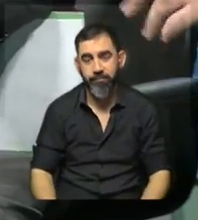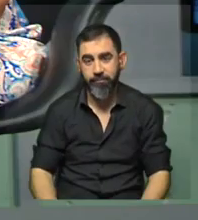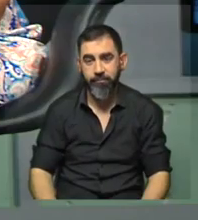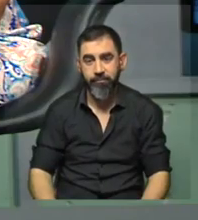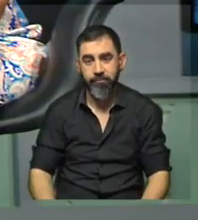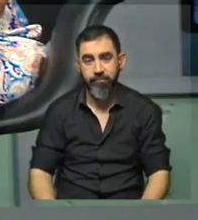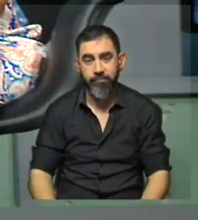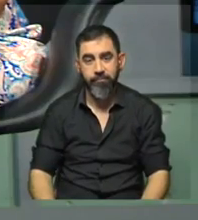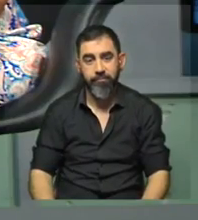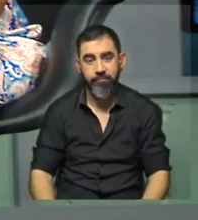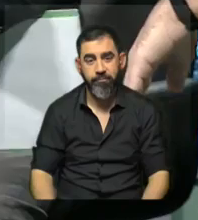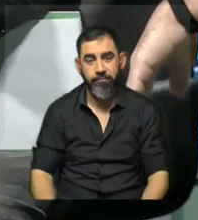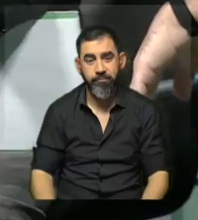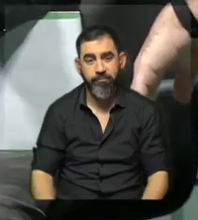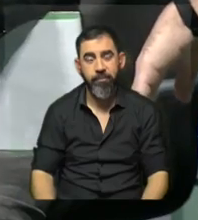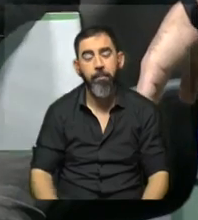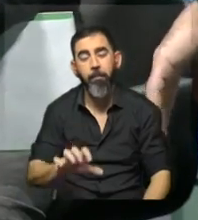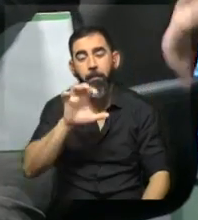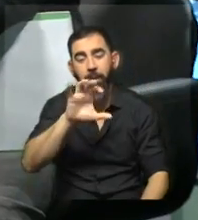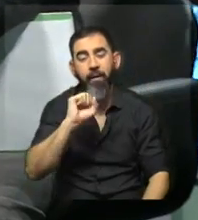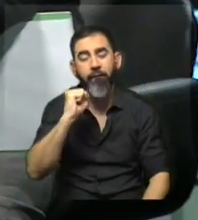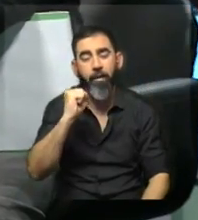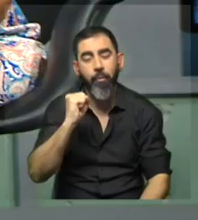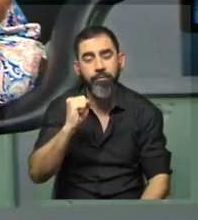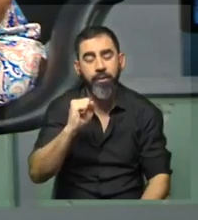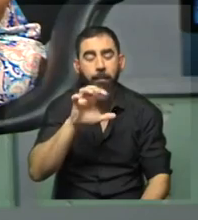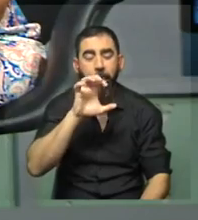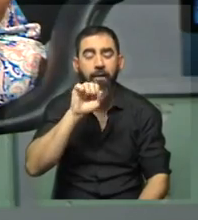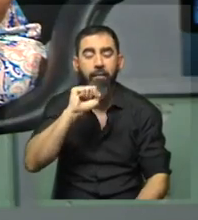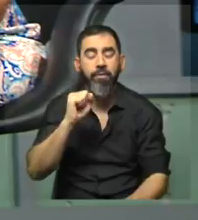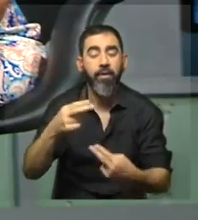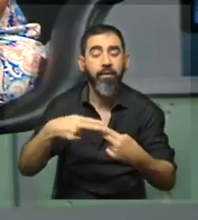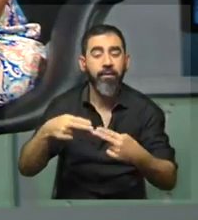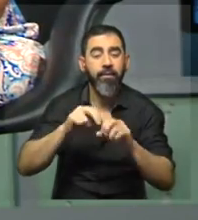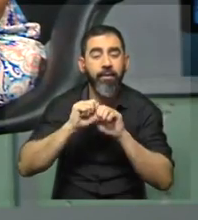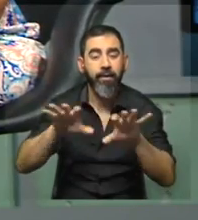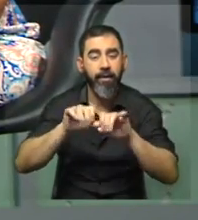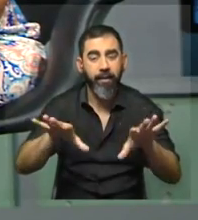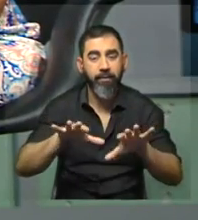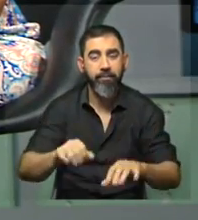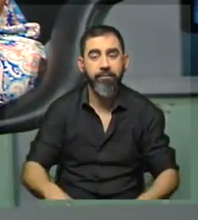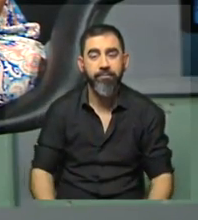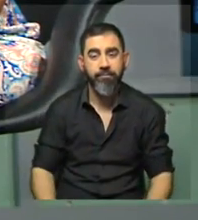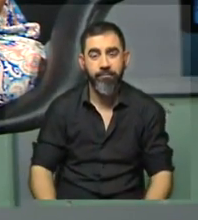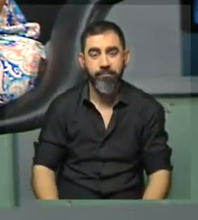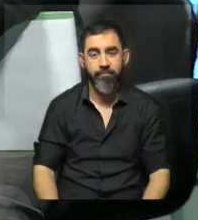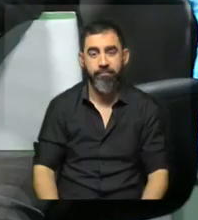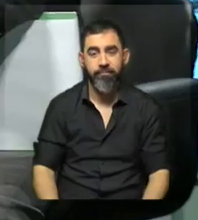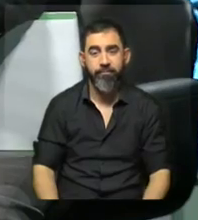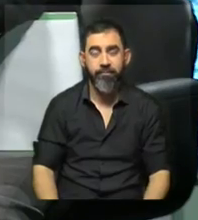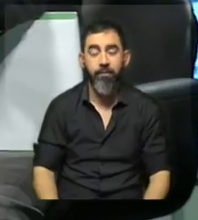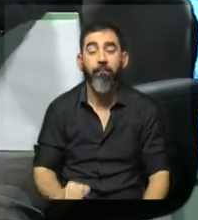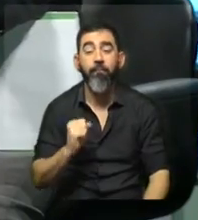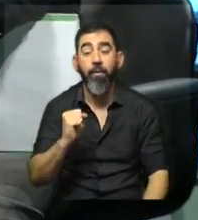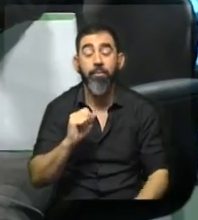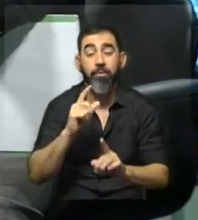arriba. Acaricia la cachorra. Debe ser la perra más famosa del mundo. La más famosa de las redes sociales, sí, seguro. Sí, sin duda. Y es pie. Sin duda. La más famosa de las redes sociales,